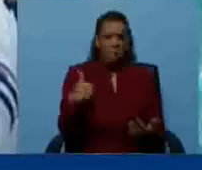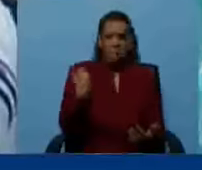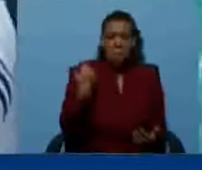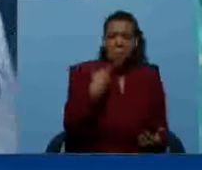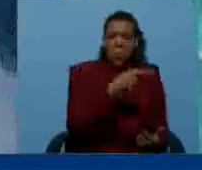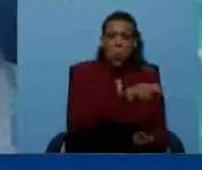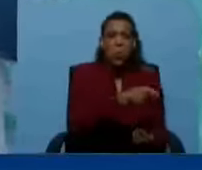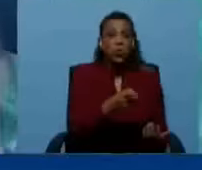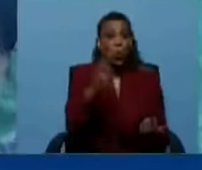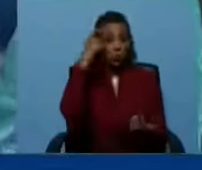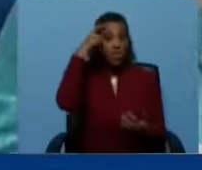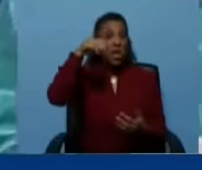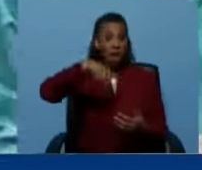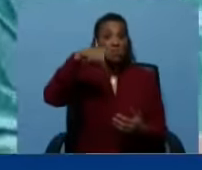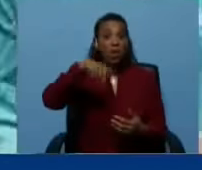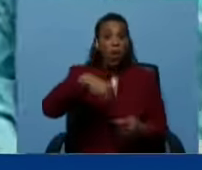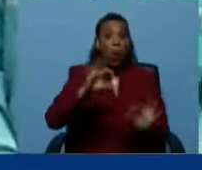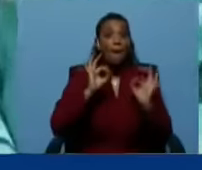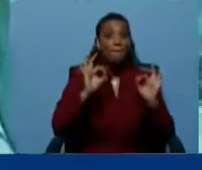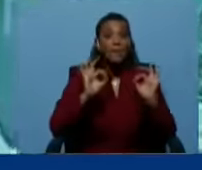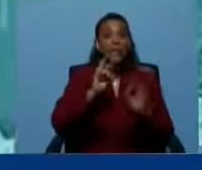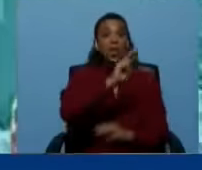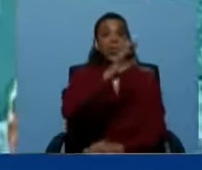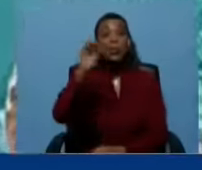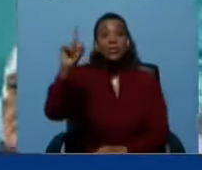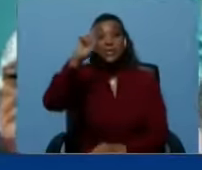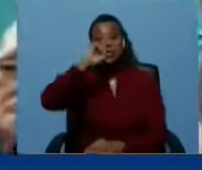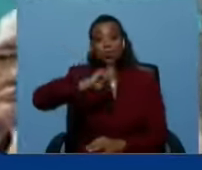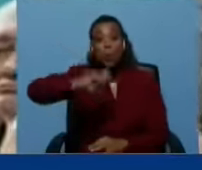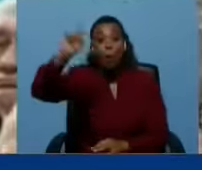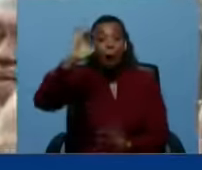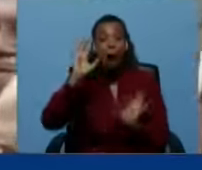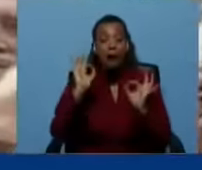En una fecha gloriosa como hoy,